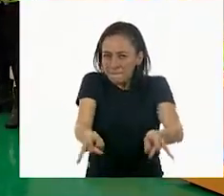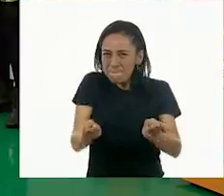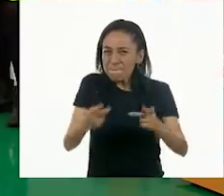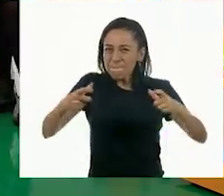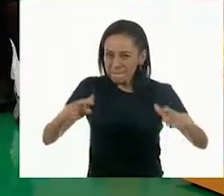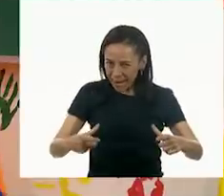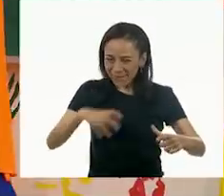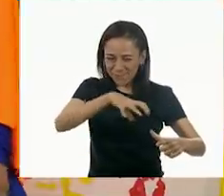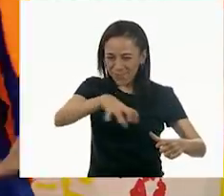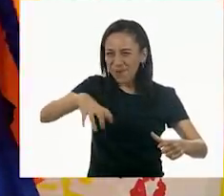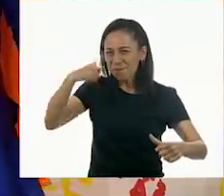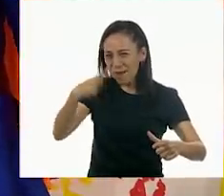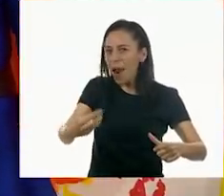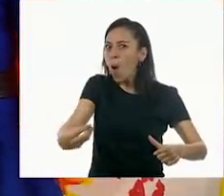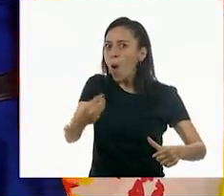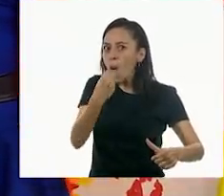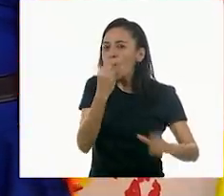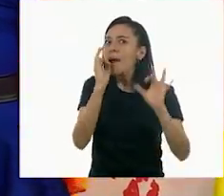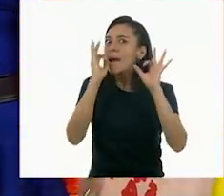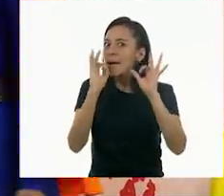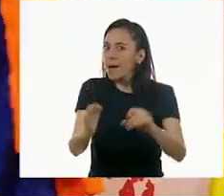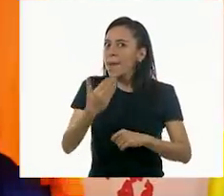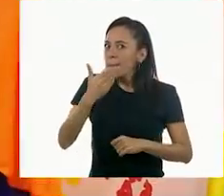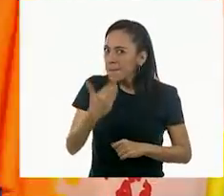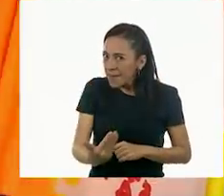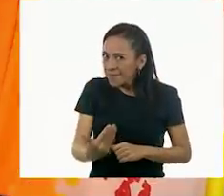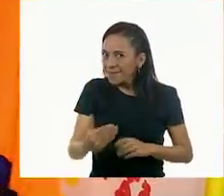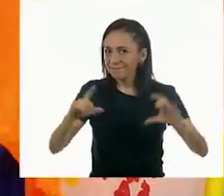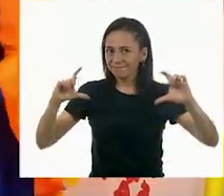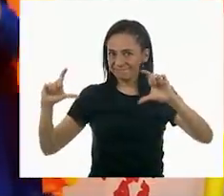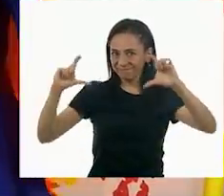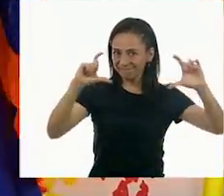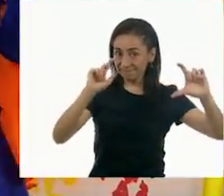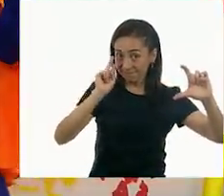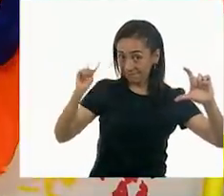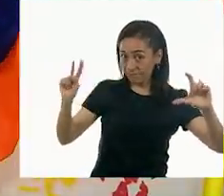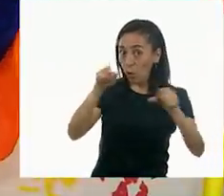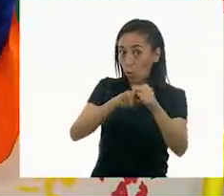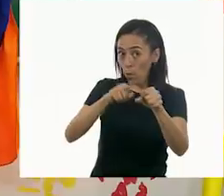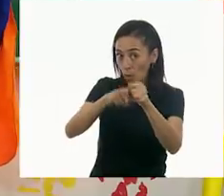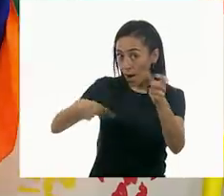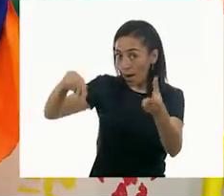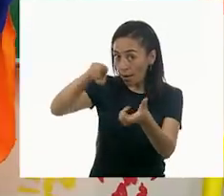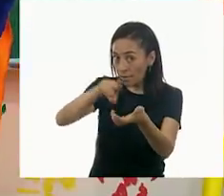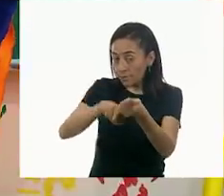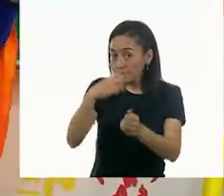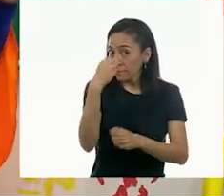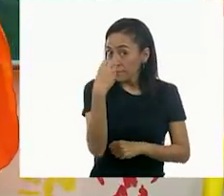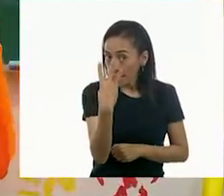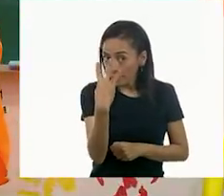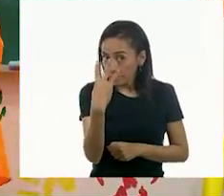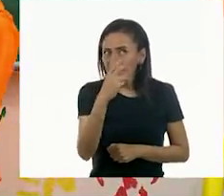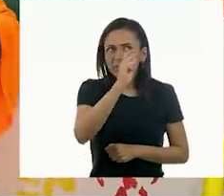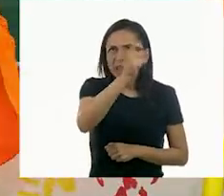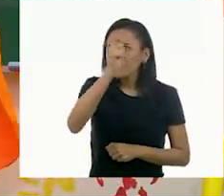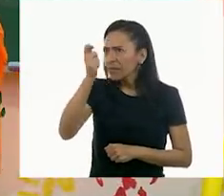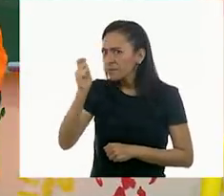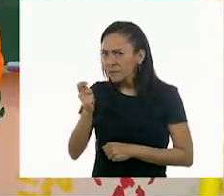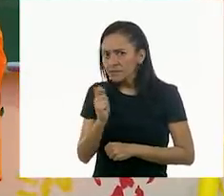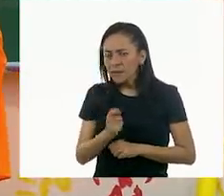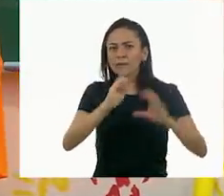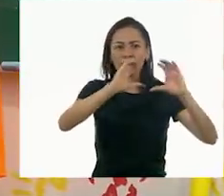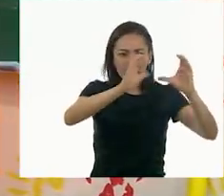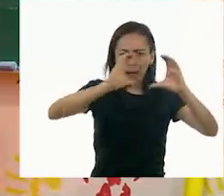con tres colores, como ustedes lo están pudiendo observar. Los tres colores representan los tres grupos